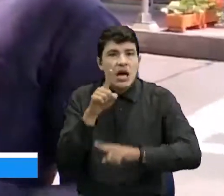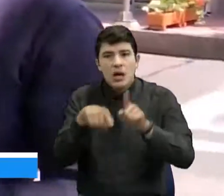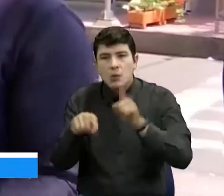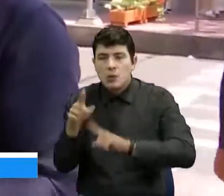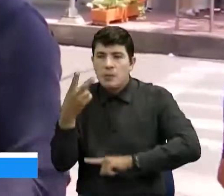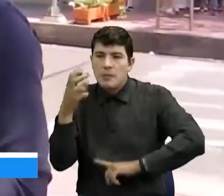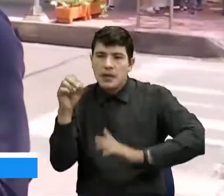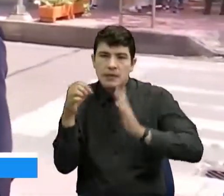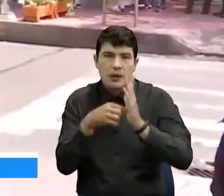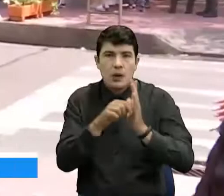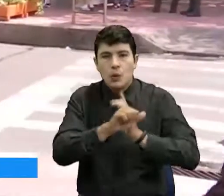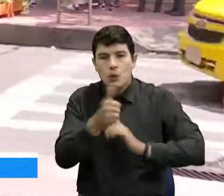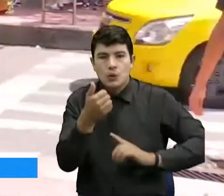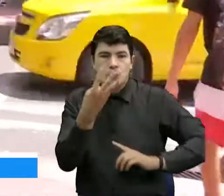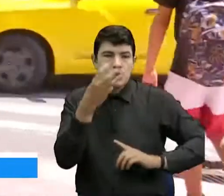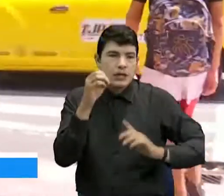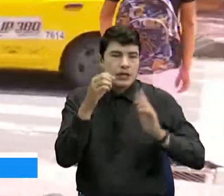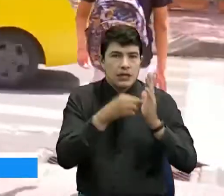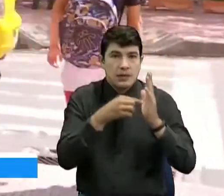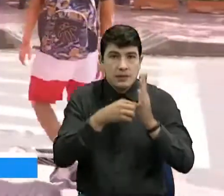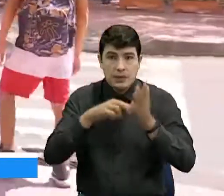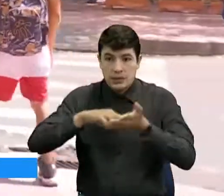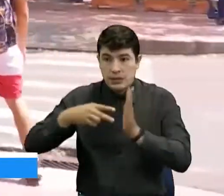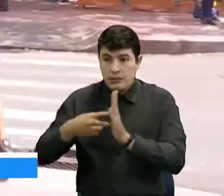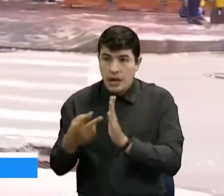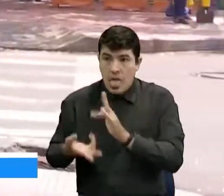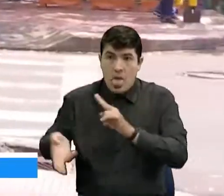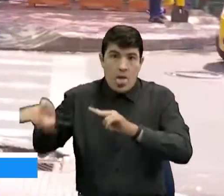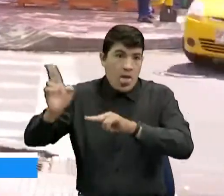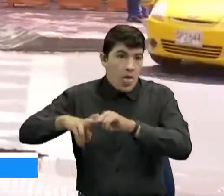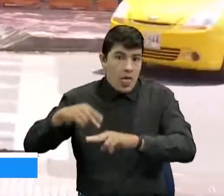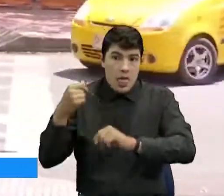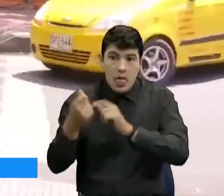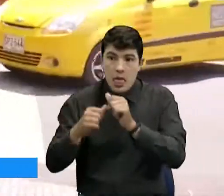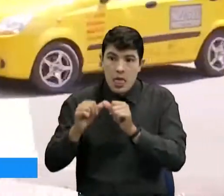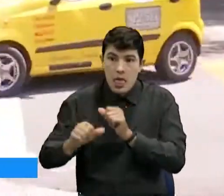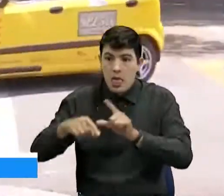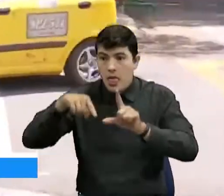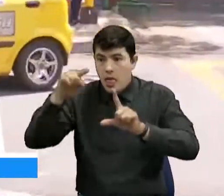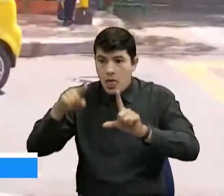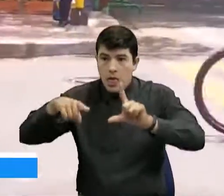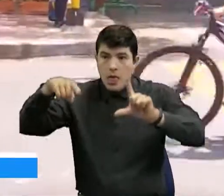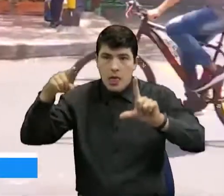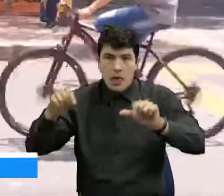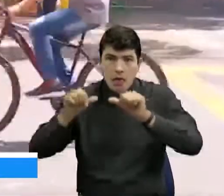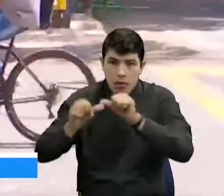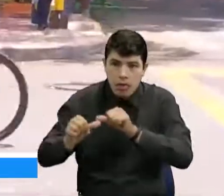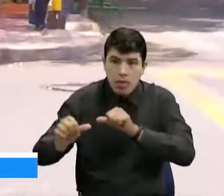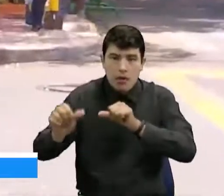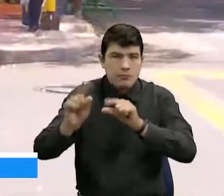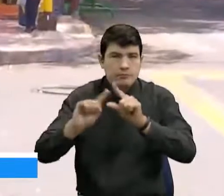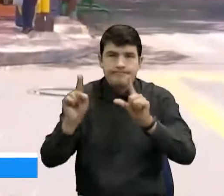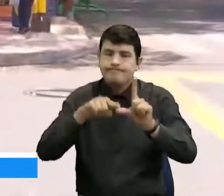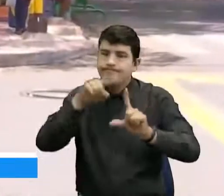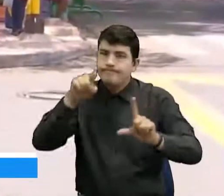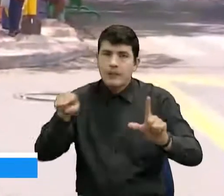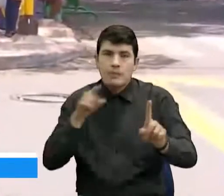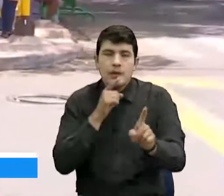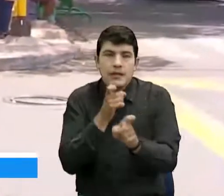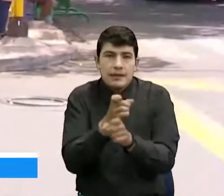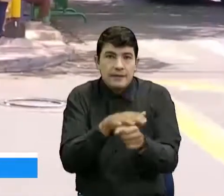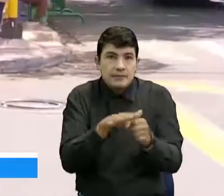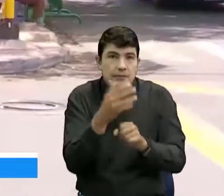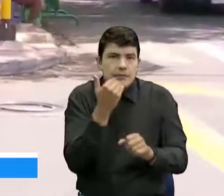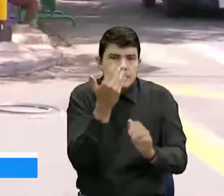hacen 20.000, otros 30.000, o sea que no es un valor digamos que sea fijo. Como tal, pues con esos valores dados, yo creo que es muy difícil que una persona